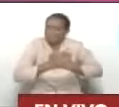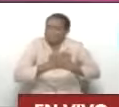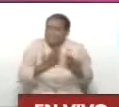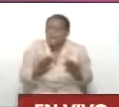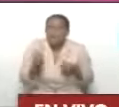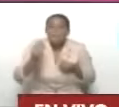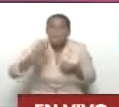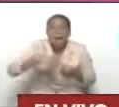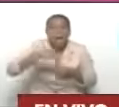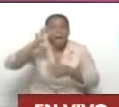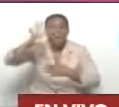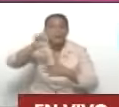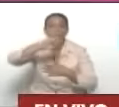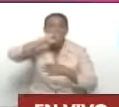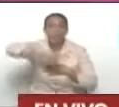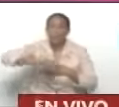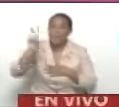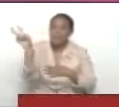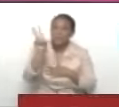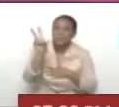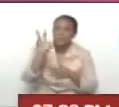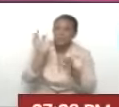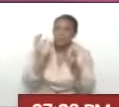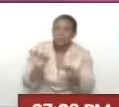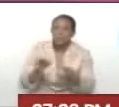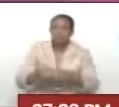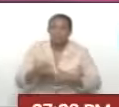más a nuestra patria. Hoy